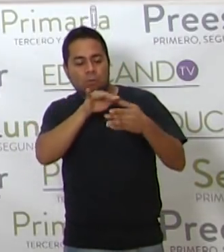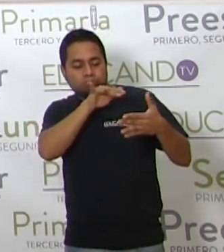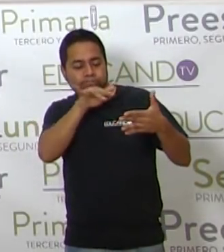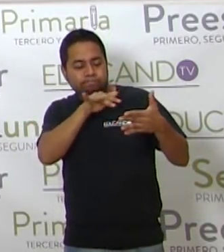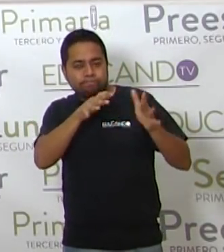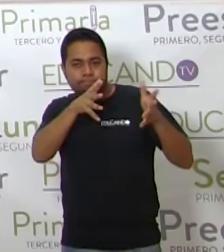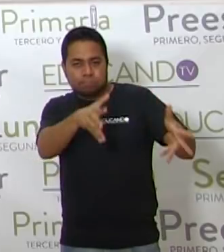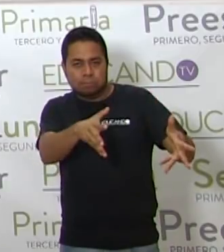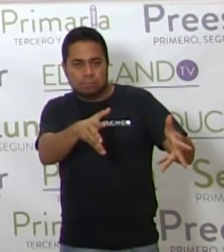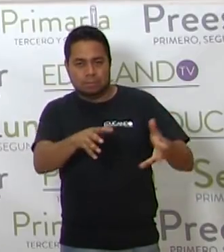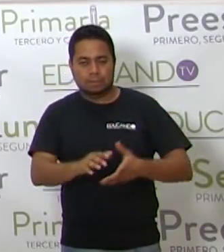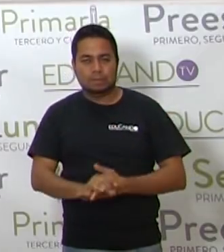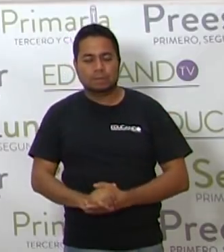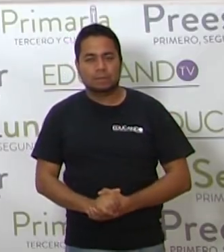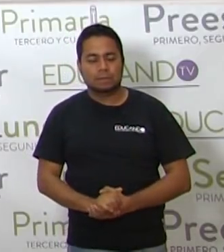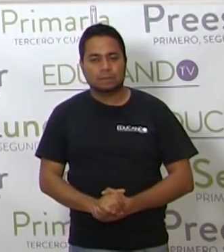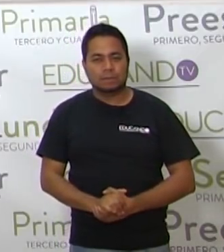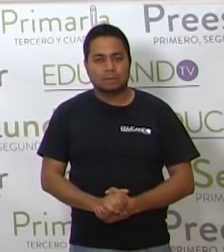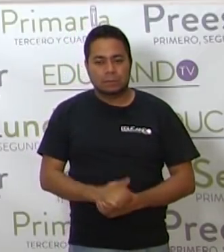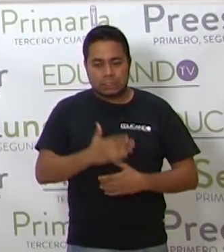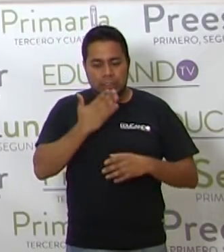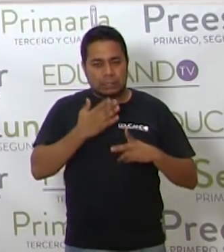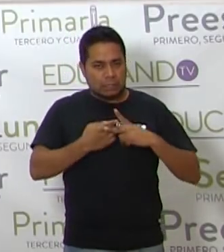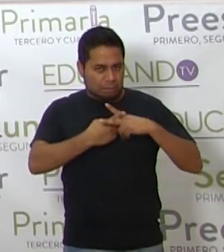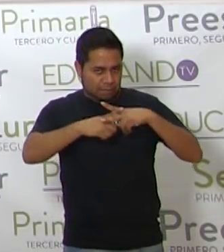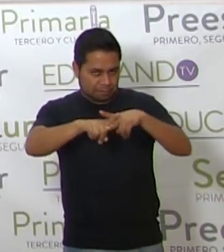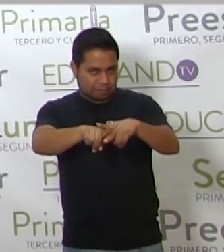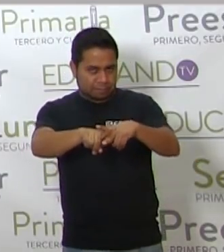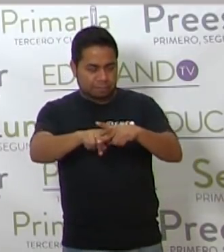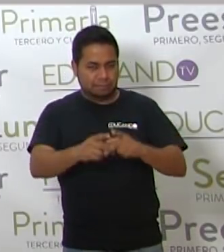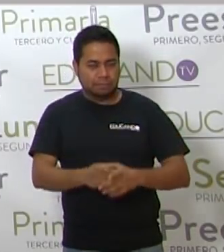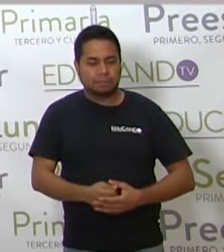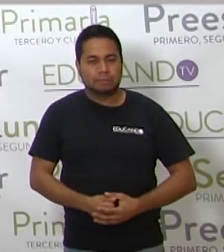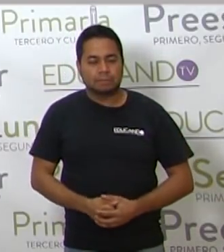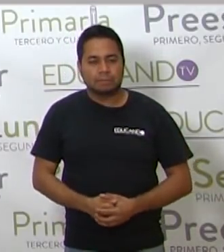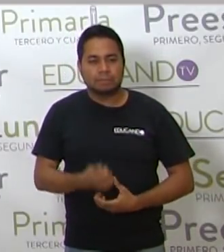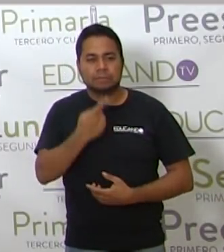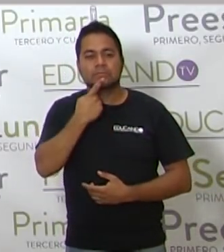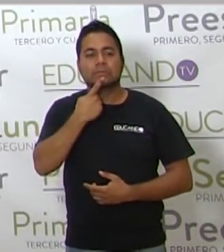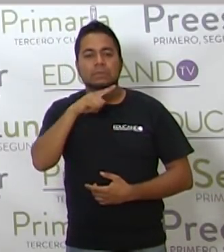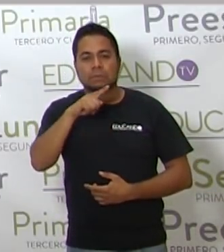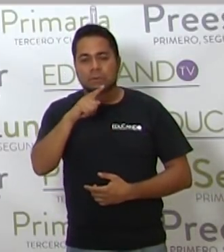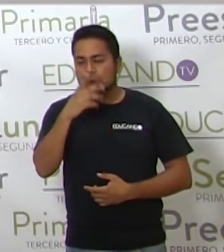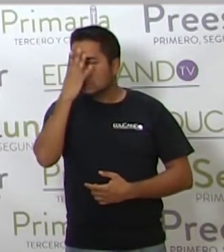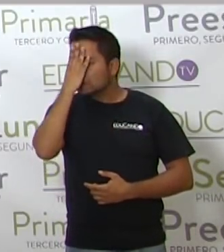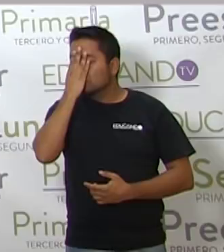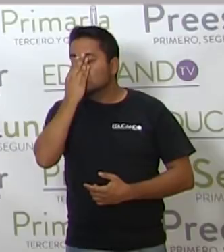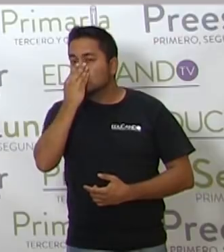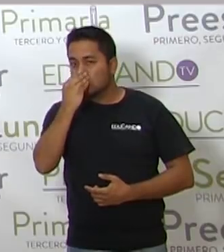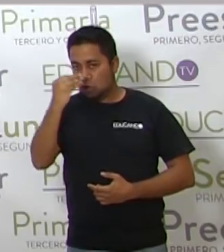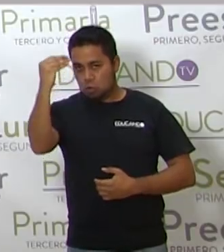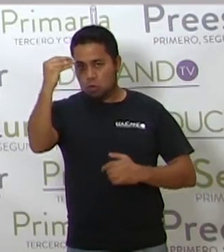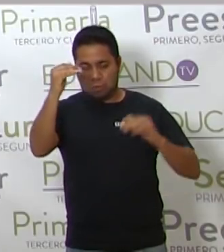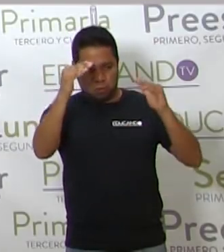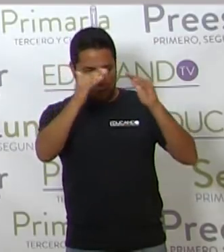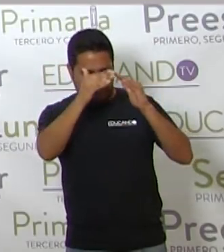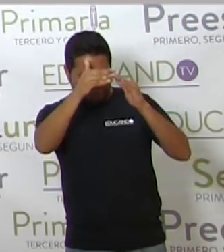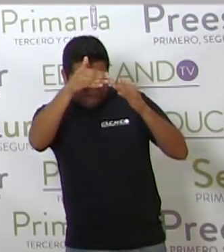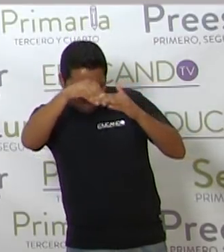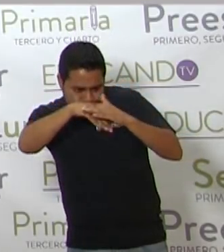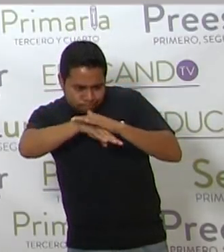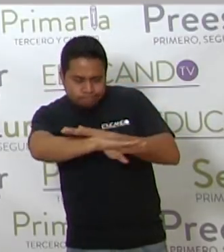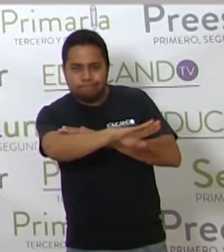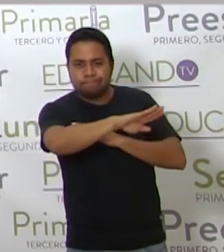¿Bien? Vamos a iniciar. Dice, el lobo entra a la casa de